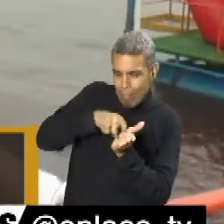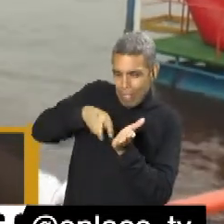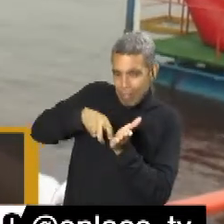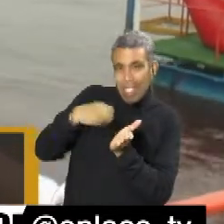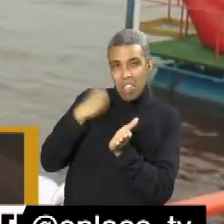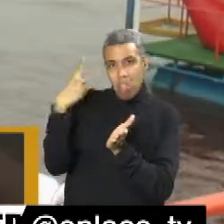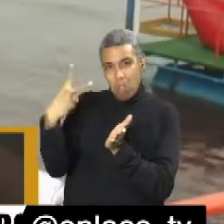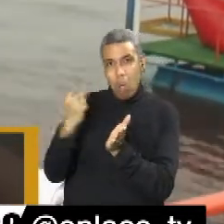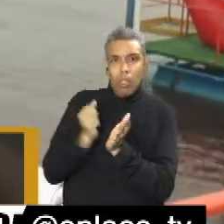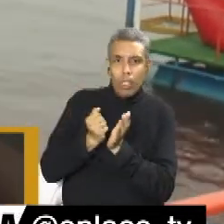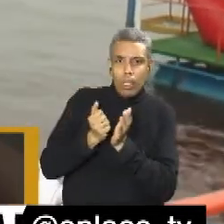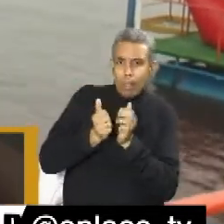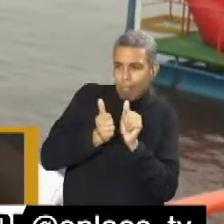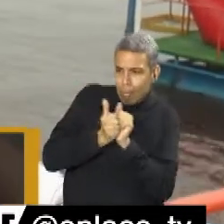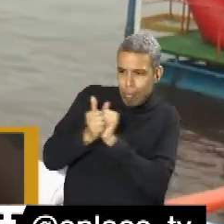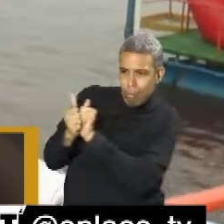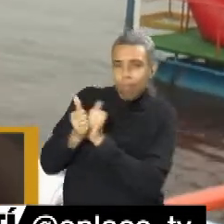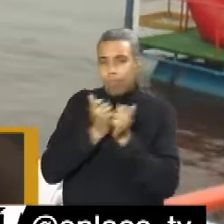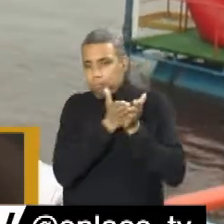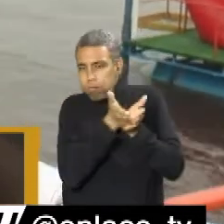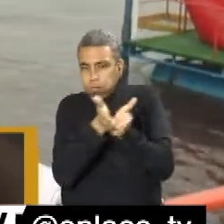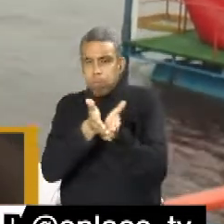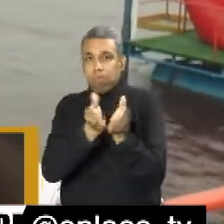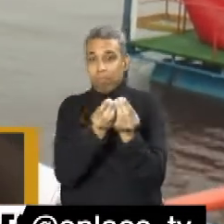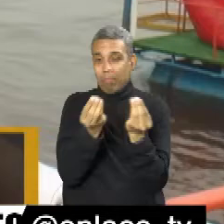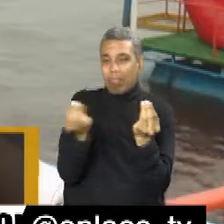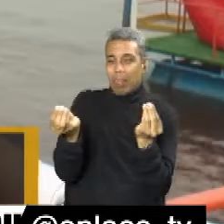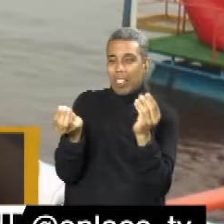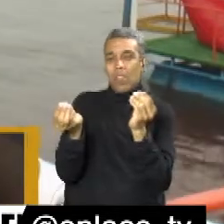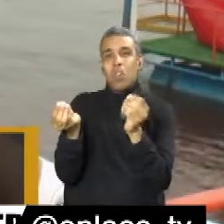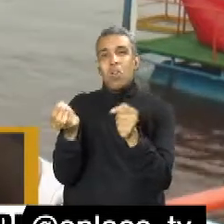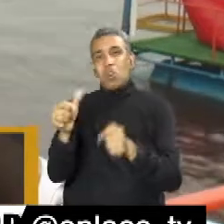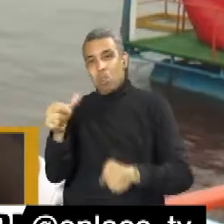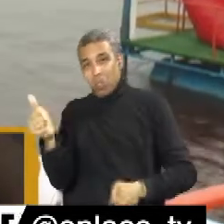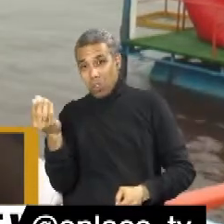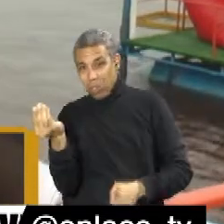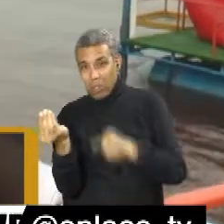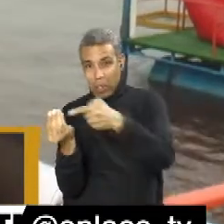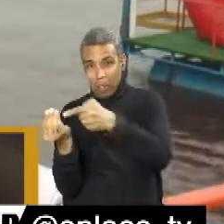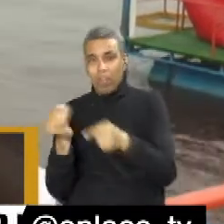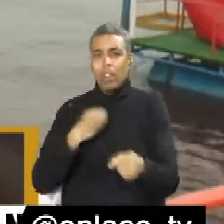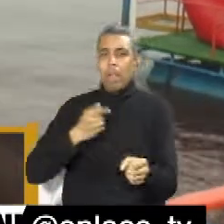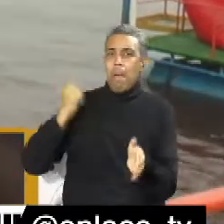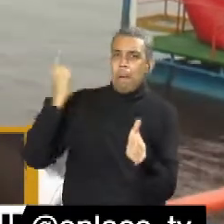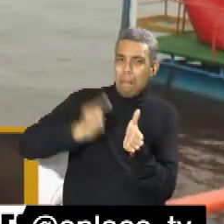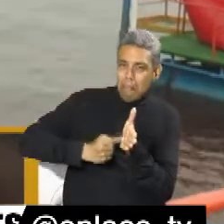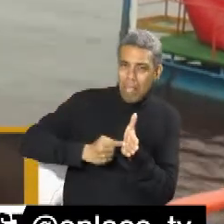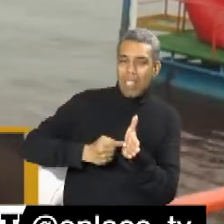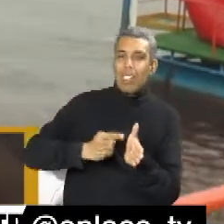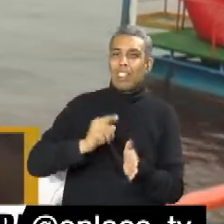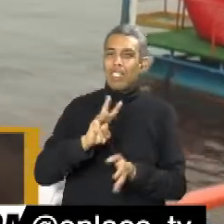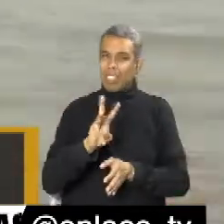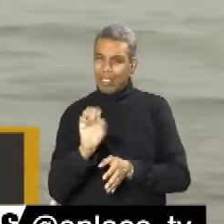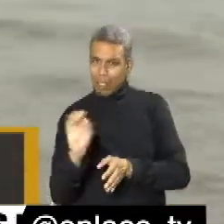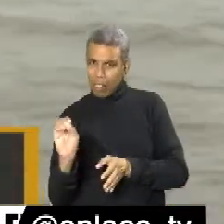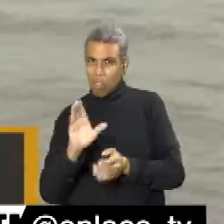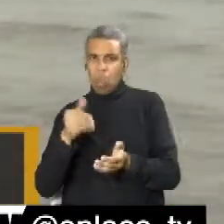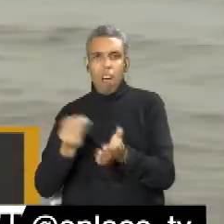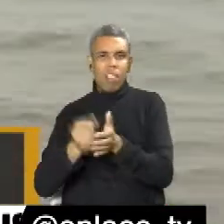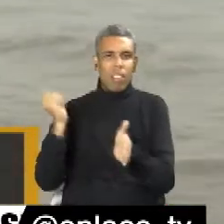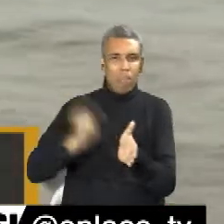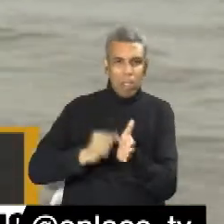También tenemos la categoría élite de fuerza libre de 1500 centímetros cúbicos en adelante hasta 1800.